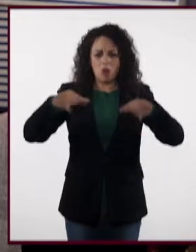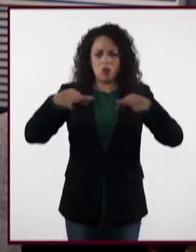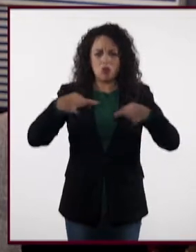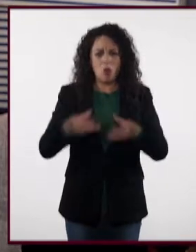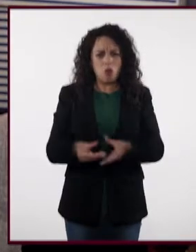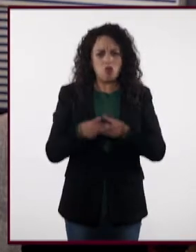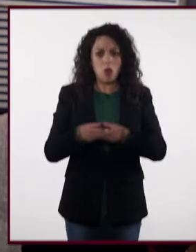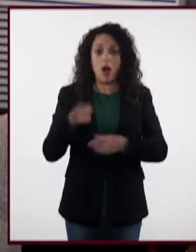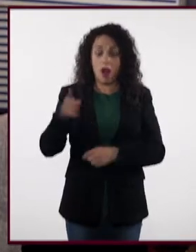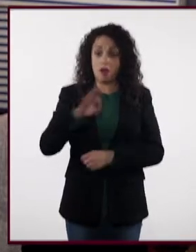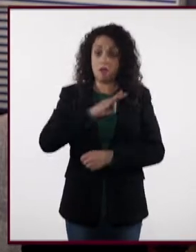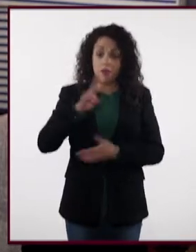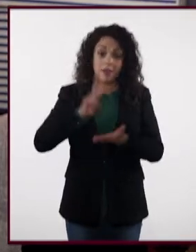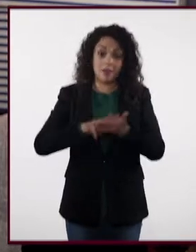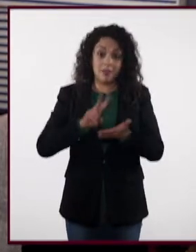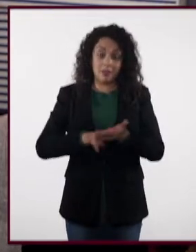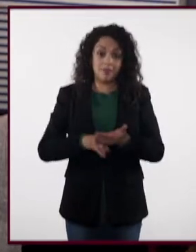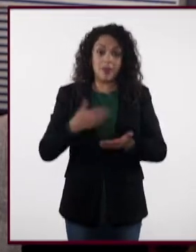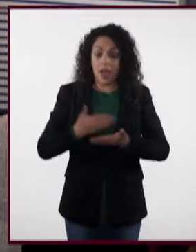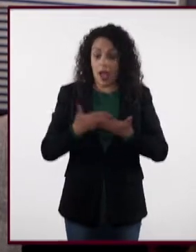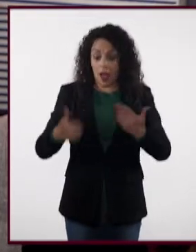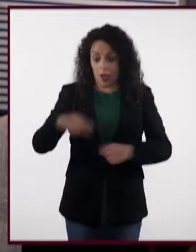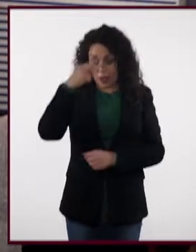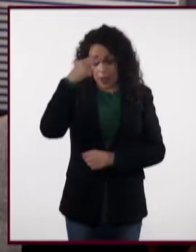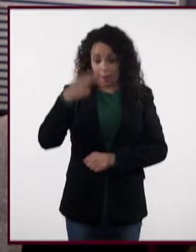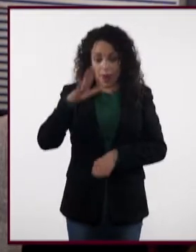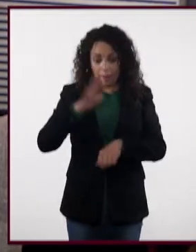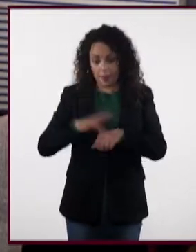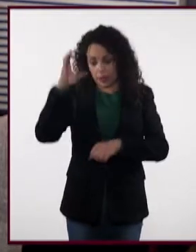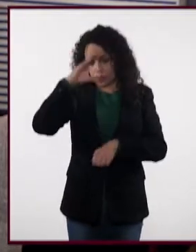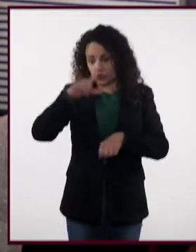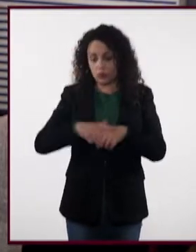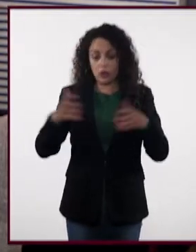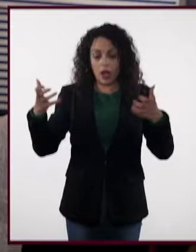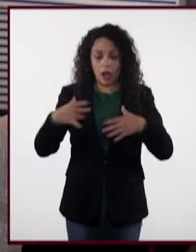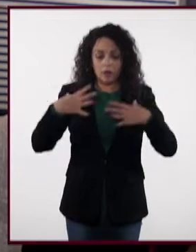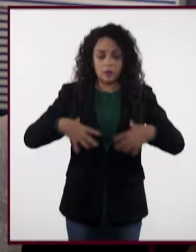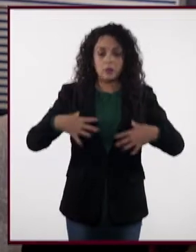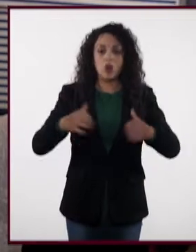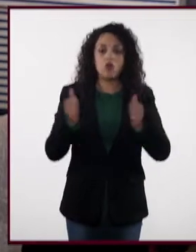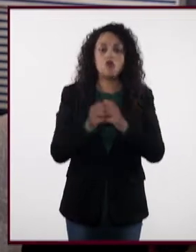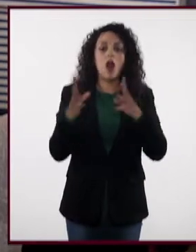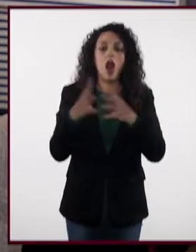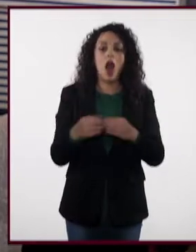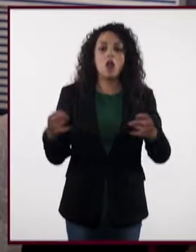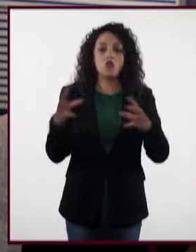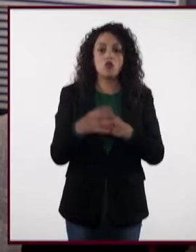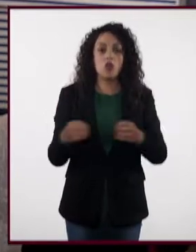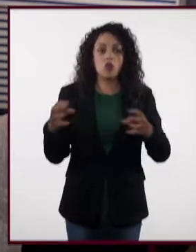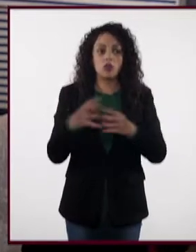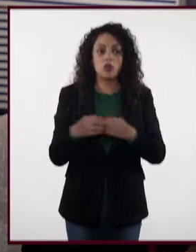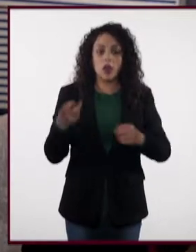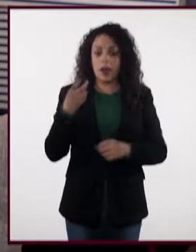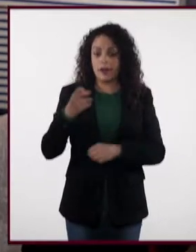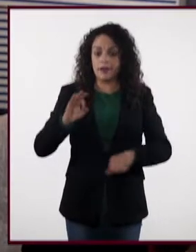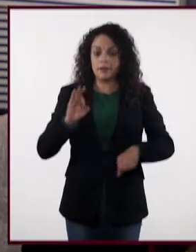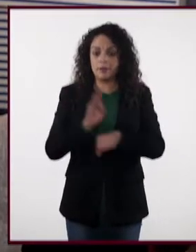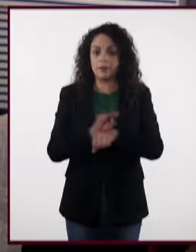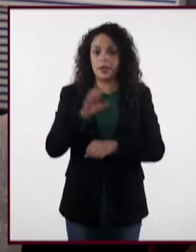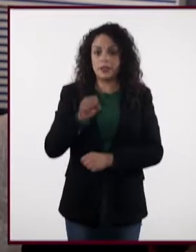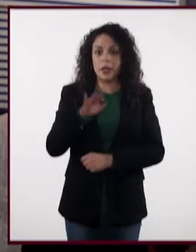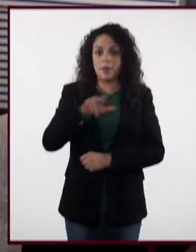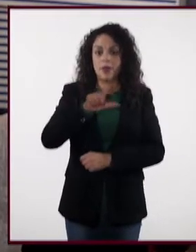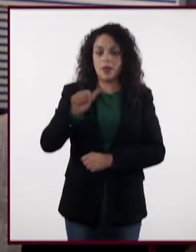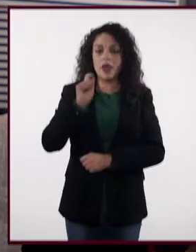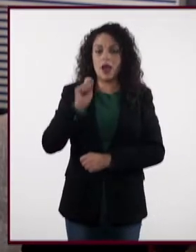valiosas. En la zona que hoy es México, la mayoría de las culturas fabricaban sus textiles de algodón, una fibra que protege las semillas de la